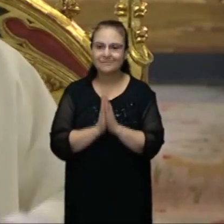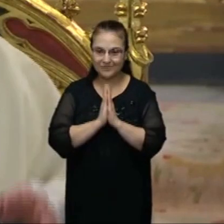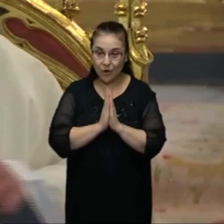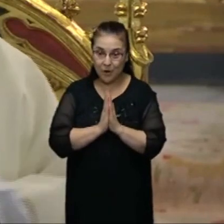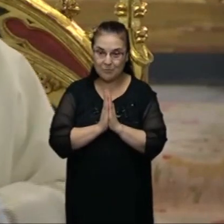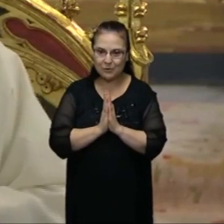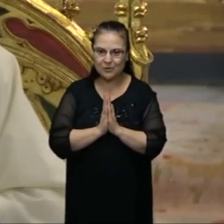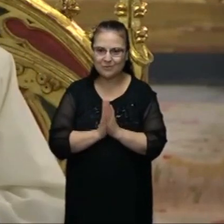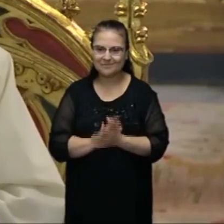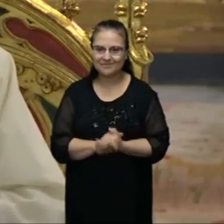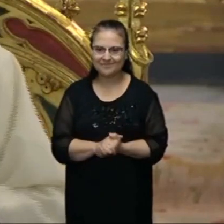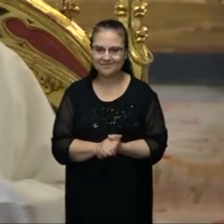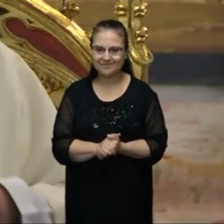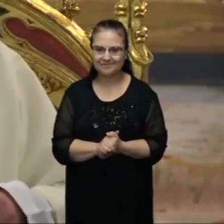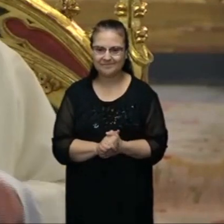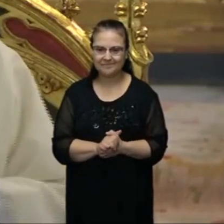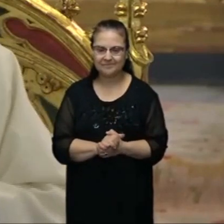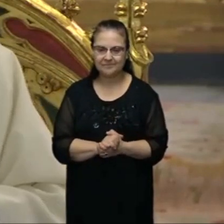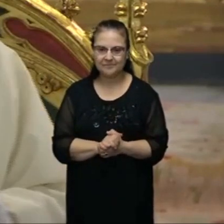Oremos.